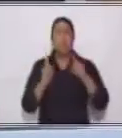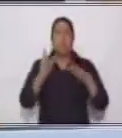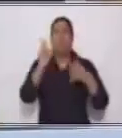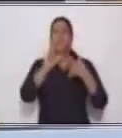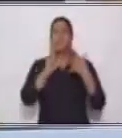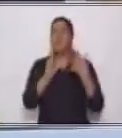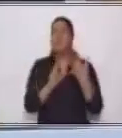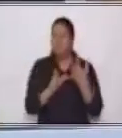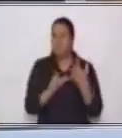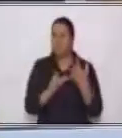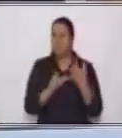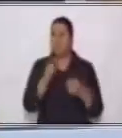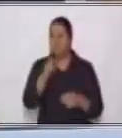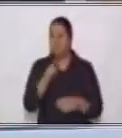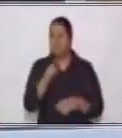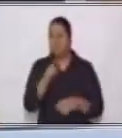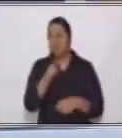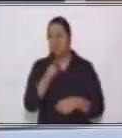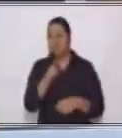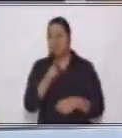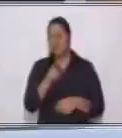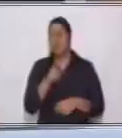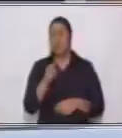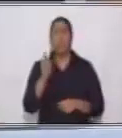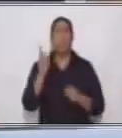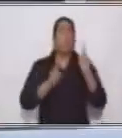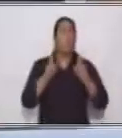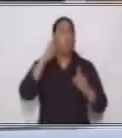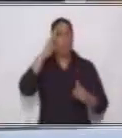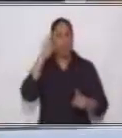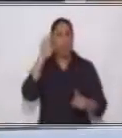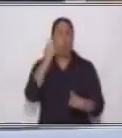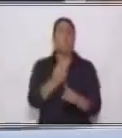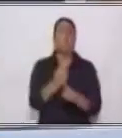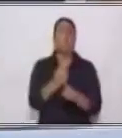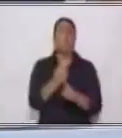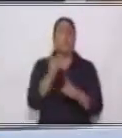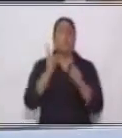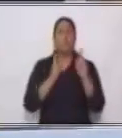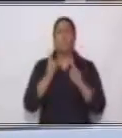¿Qué objetivo establecimos que cumple el resumen?